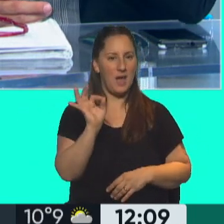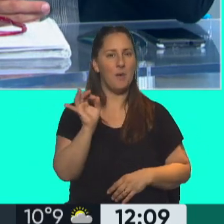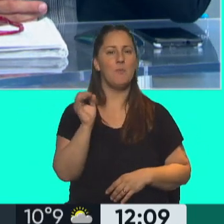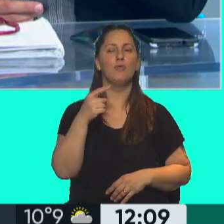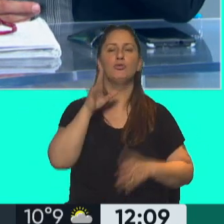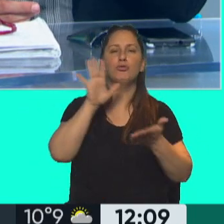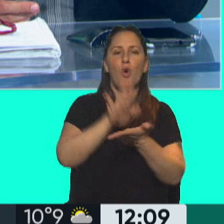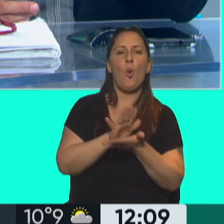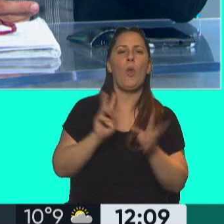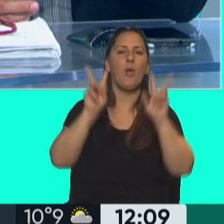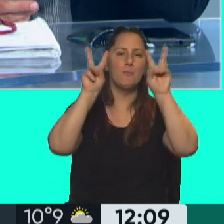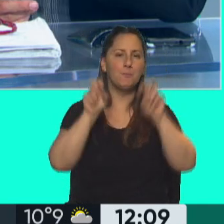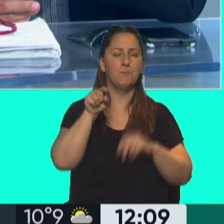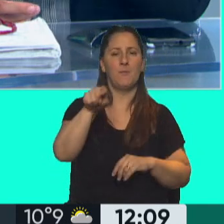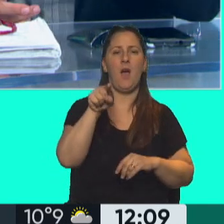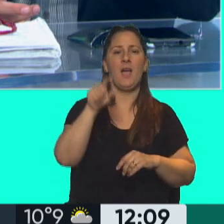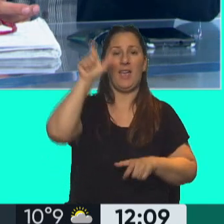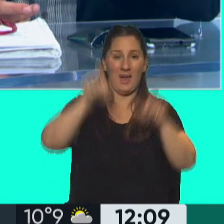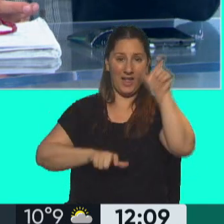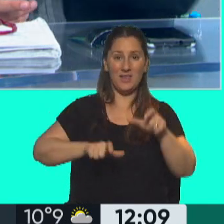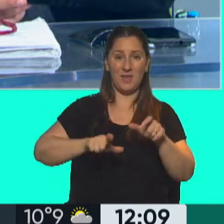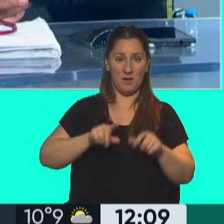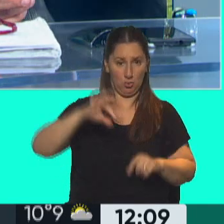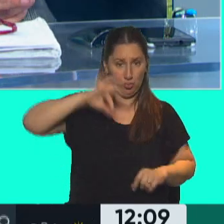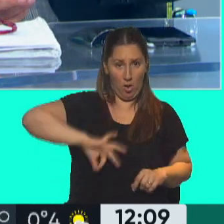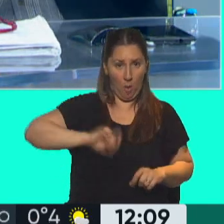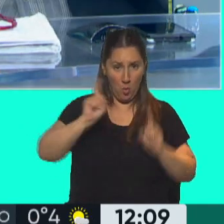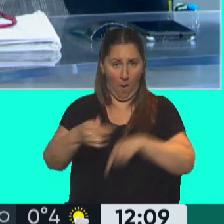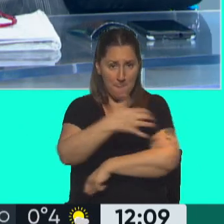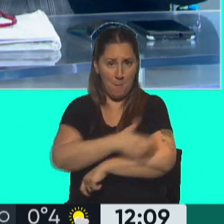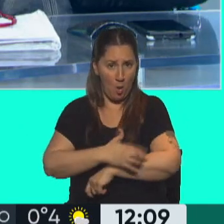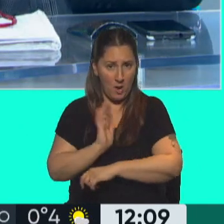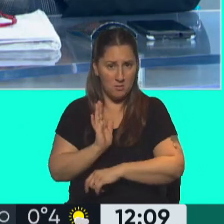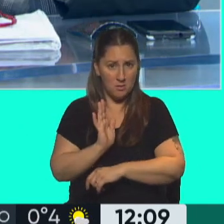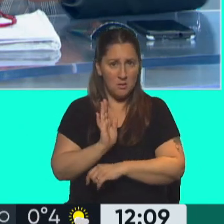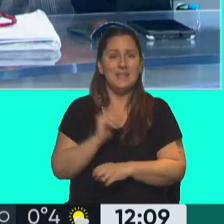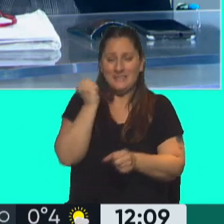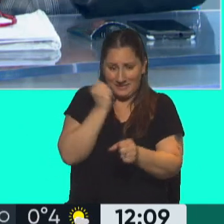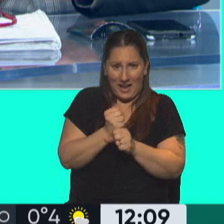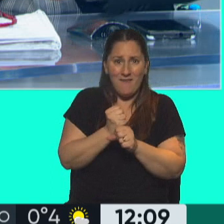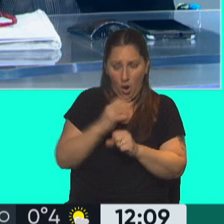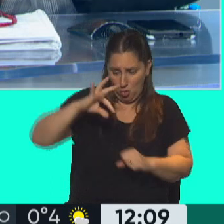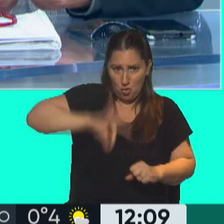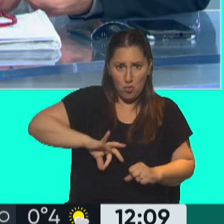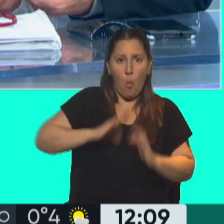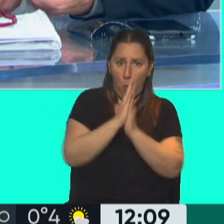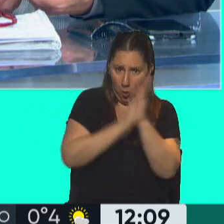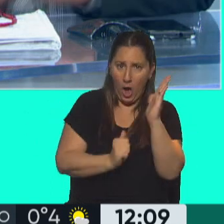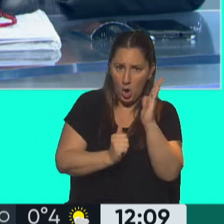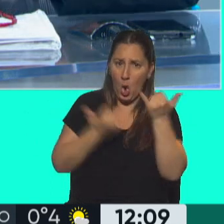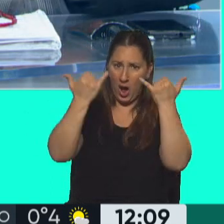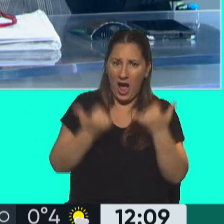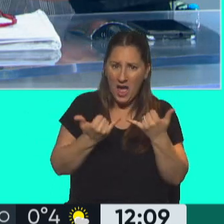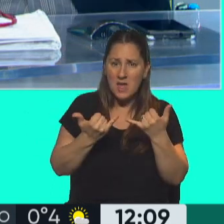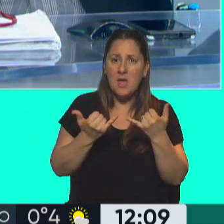mucho el fenómeno de que hay asalariados que son pobres, asalariados exacto, que aunque tengan un salario registrado,